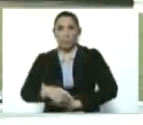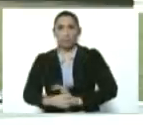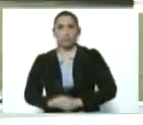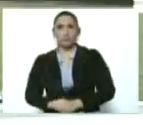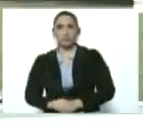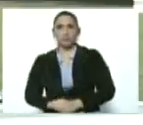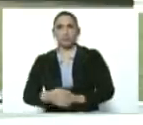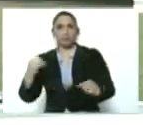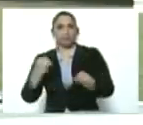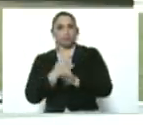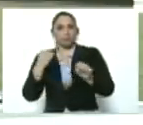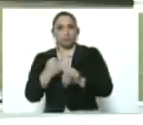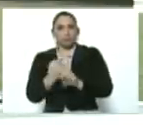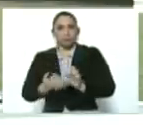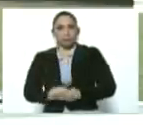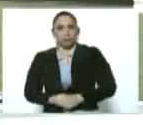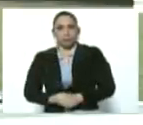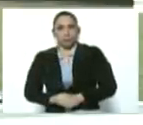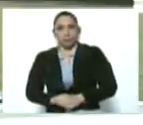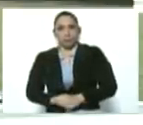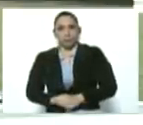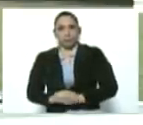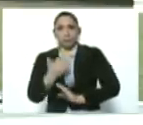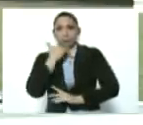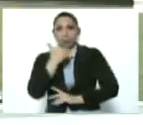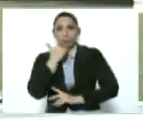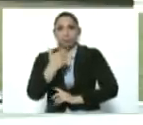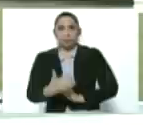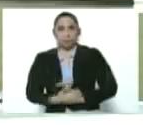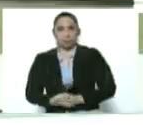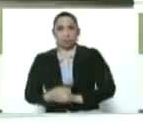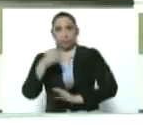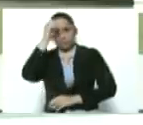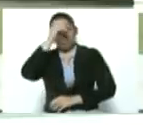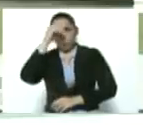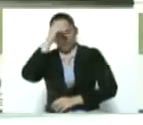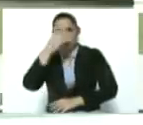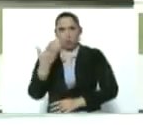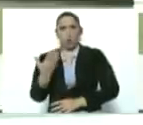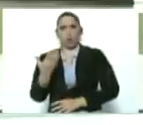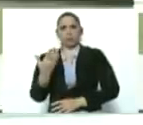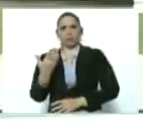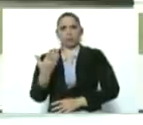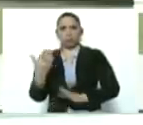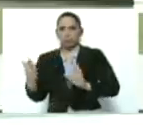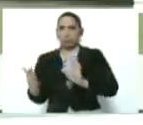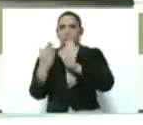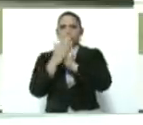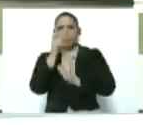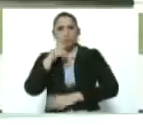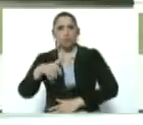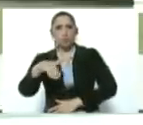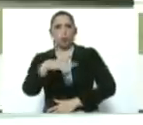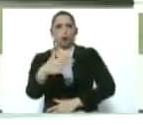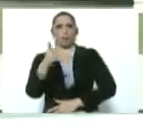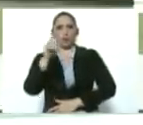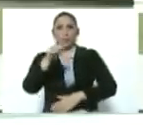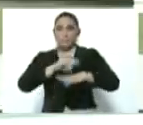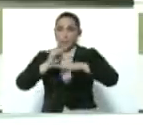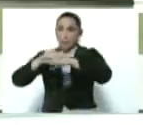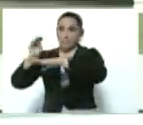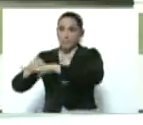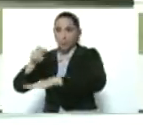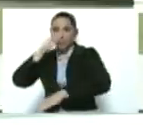trabajar de cara a la opinión pública de cara a la población a la ciudadanía